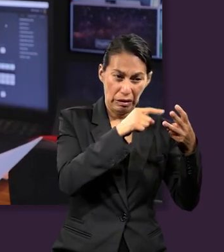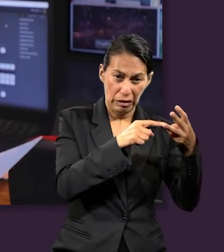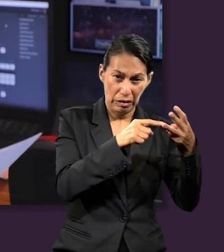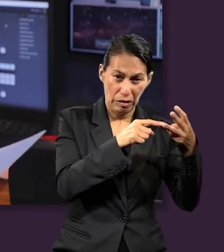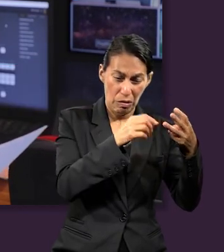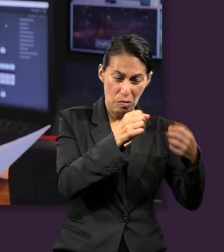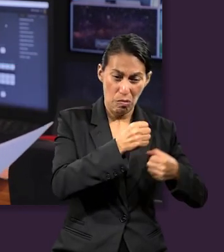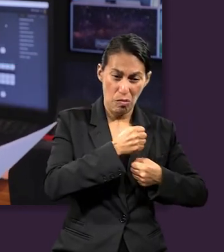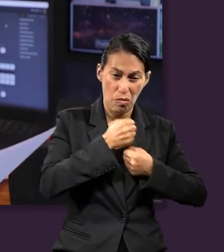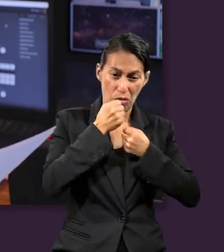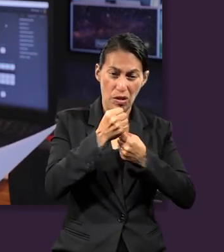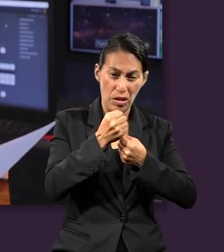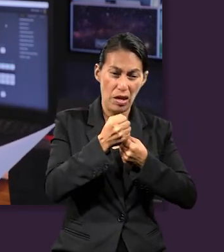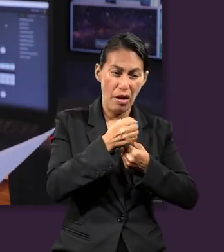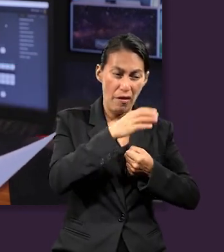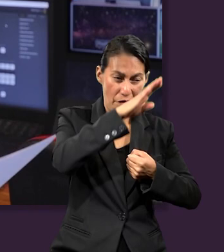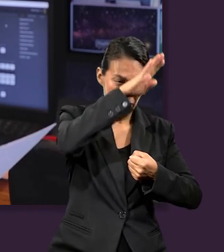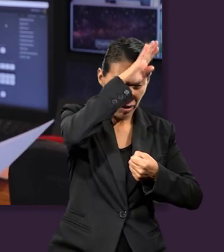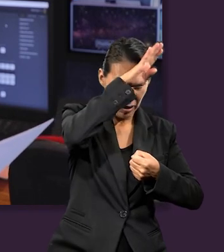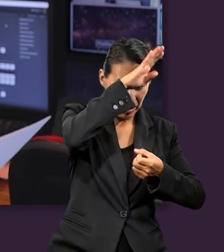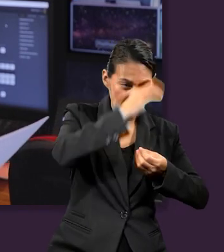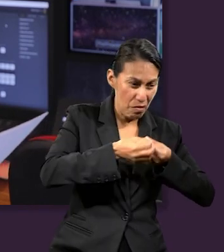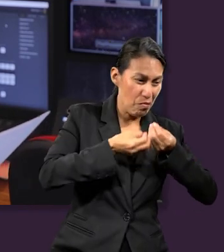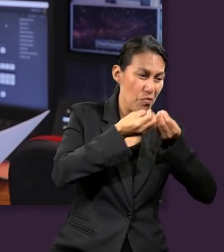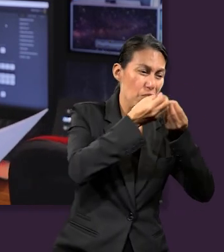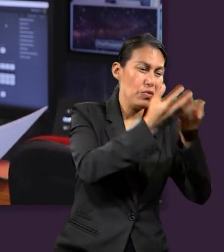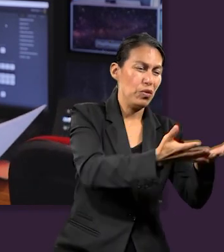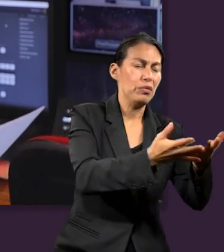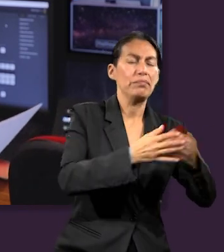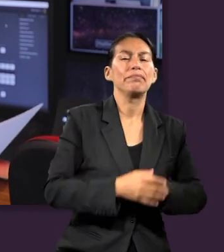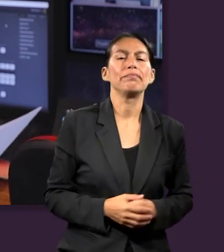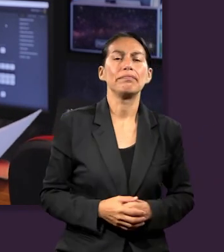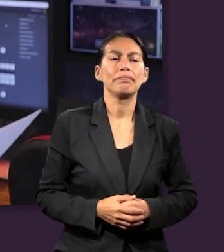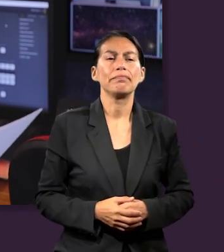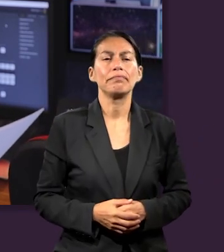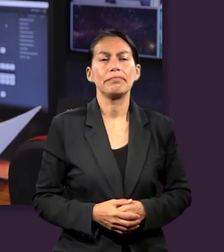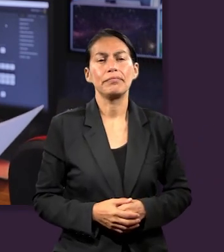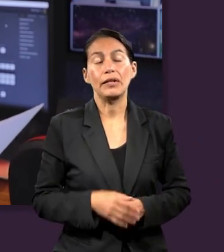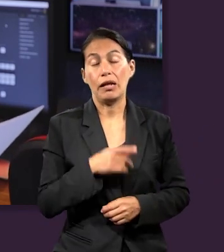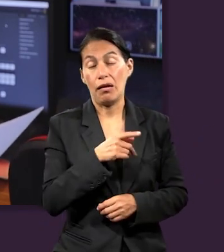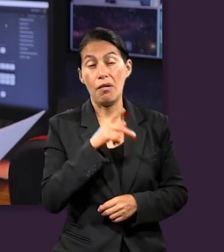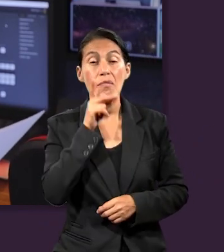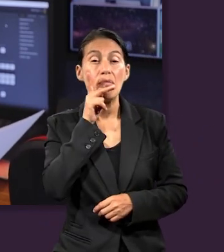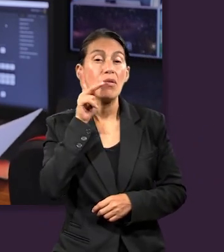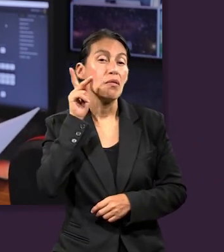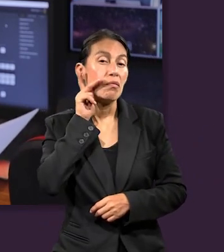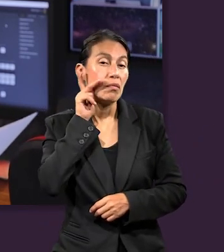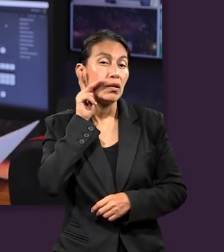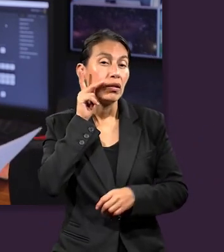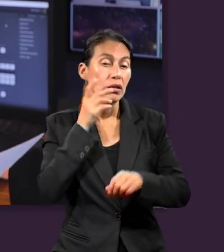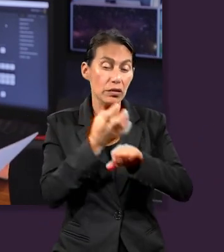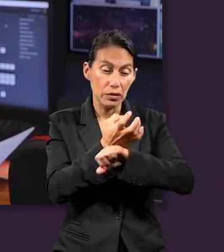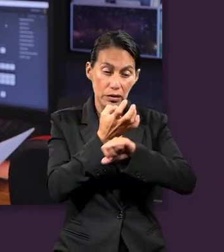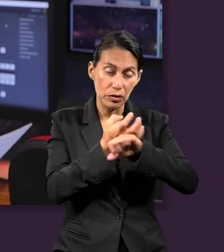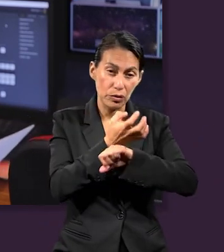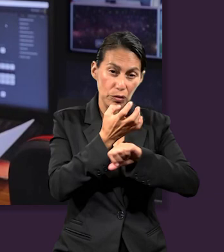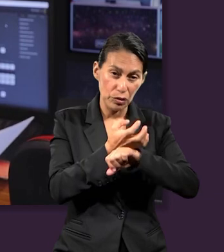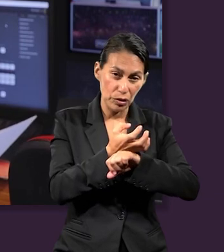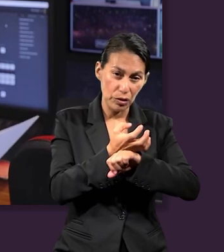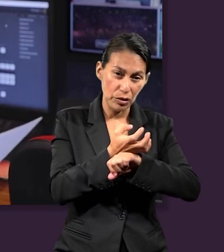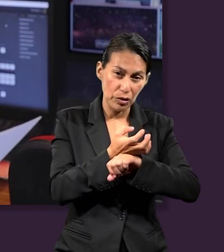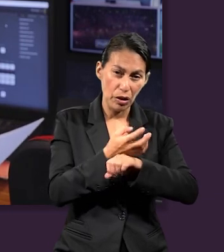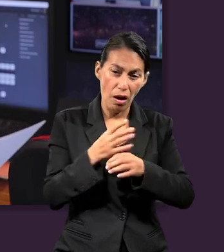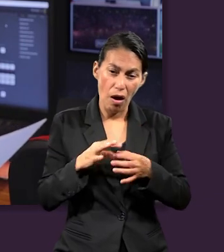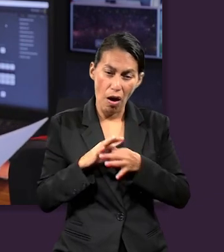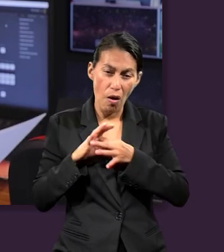estos le dan el poder a la Bestia y a su imagen al mismo tiempo la unión del